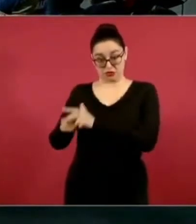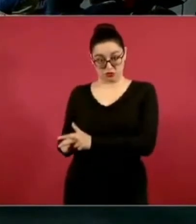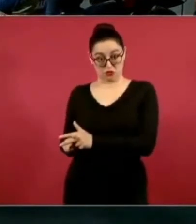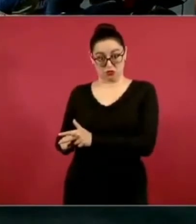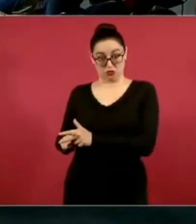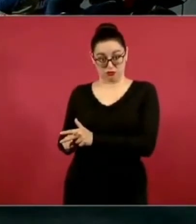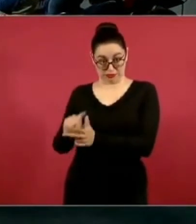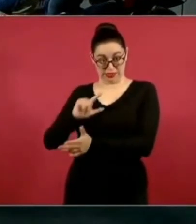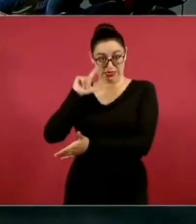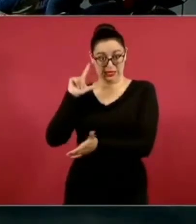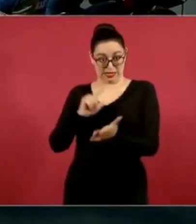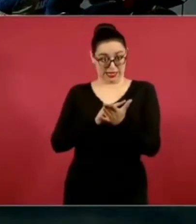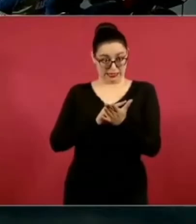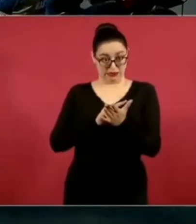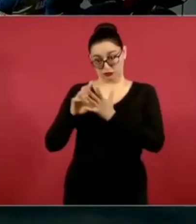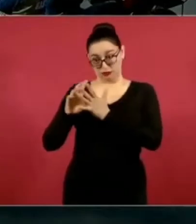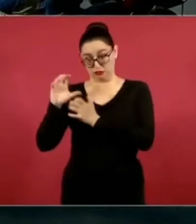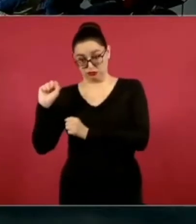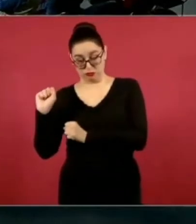Ayúdenme.